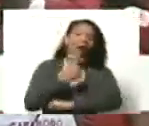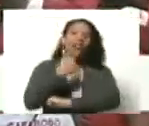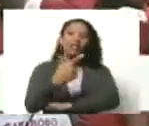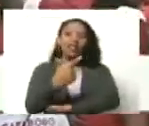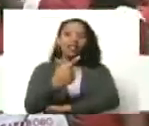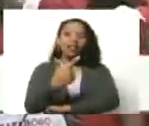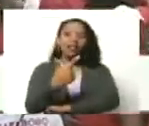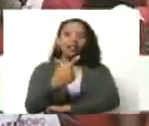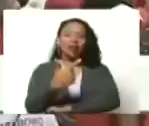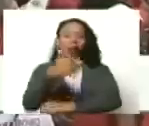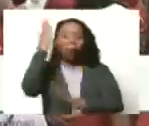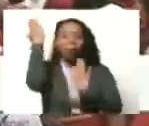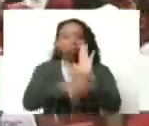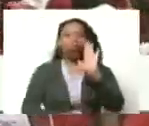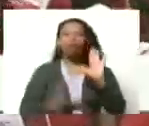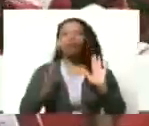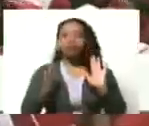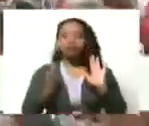fue tabla.